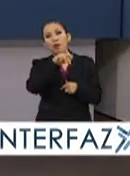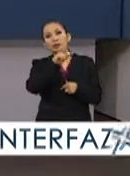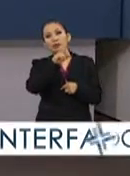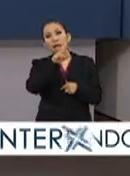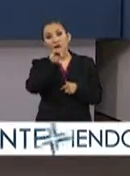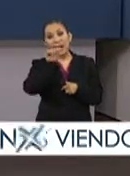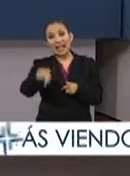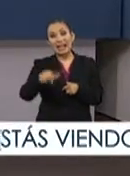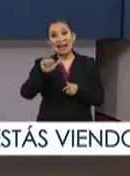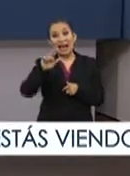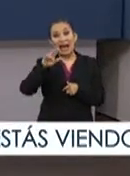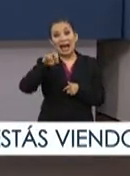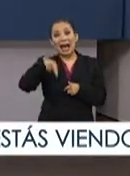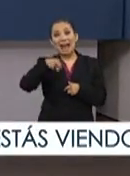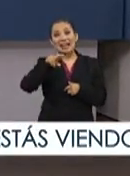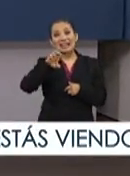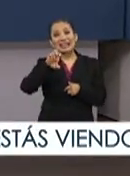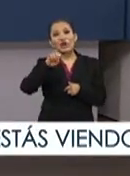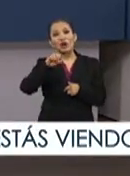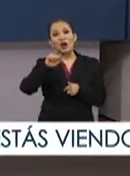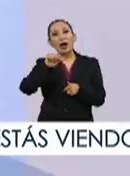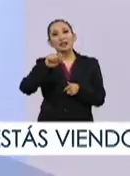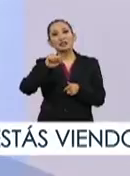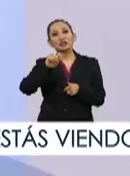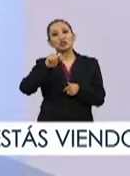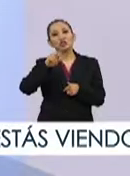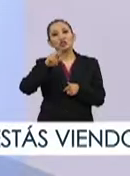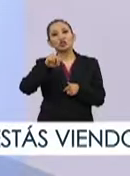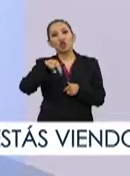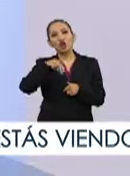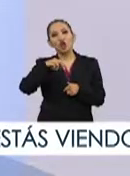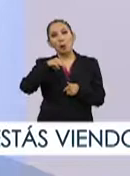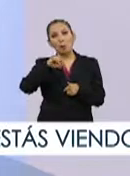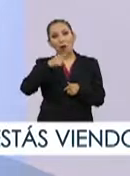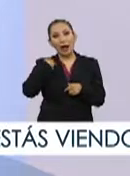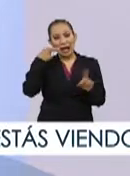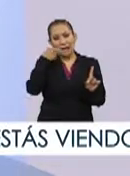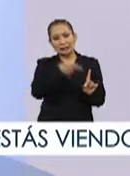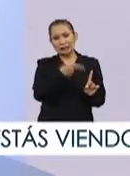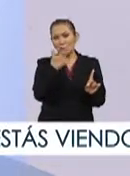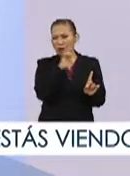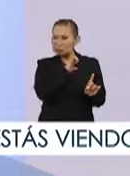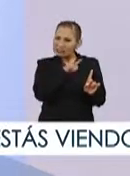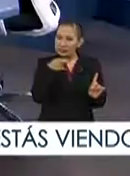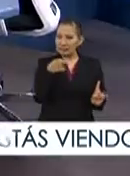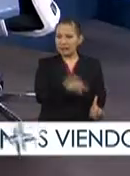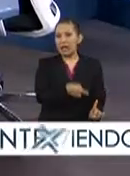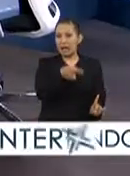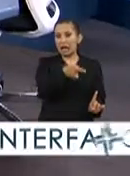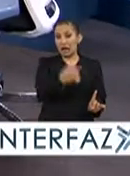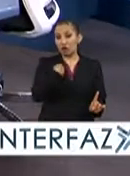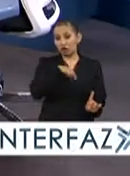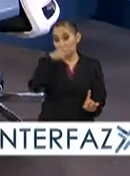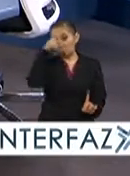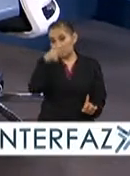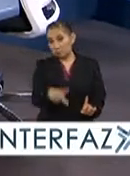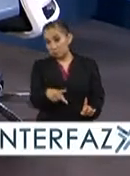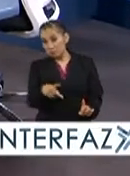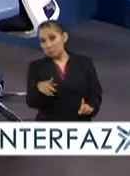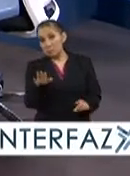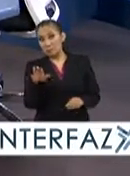es arqueoastrónomo, que bueno, es una especialización de la astronomía muy particular, que además a nosotros los